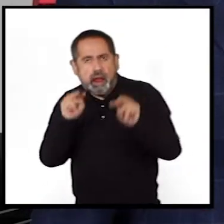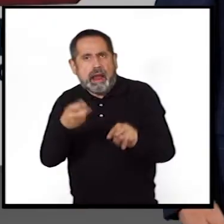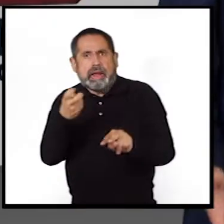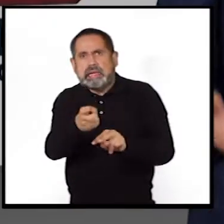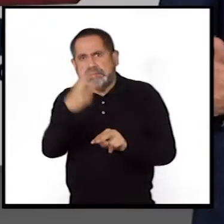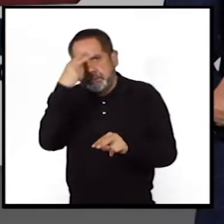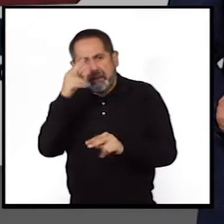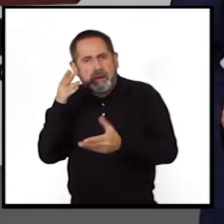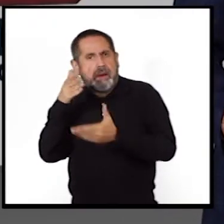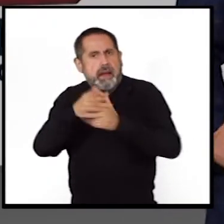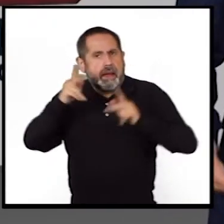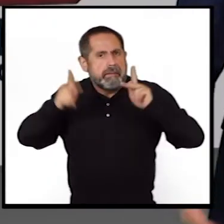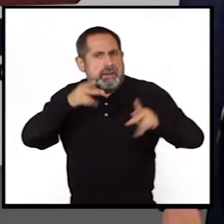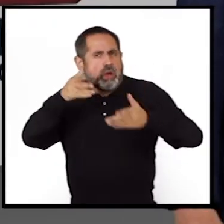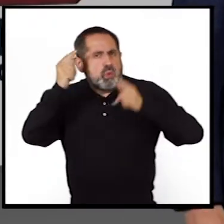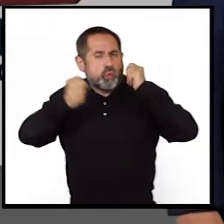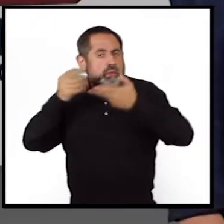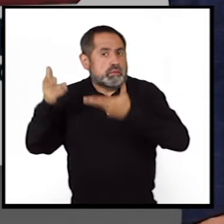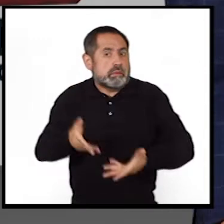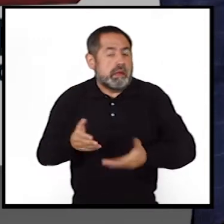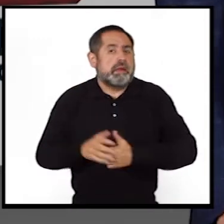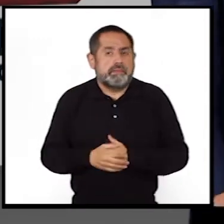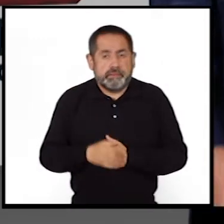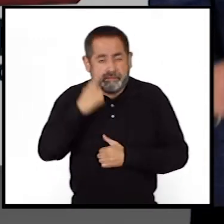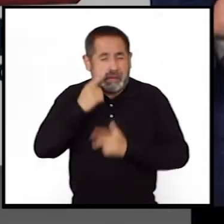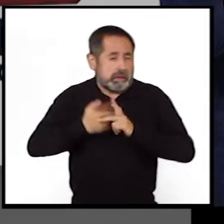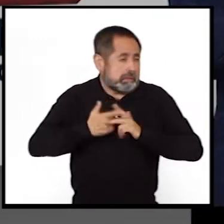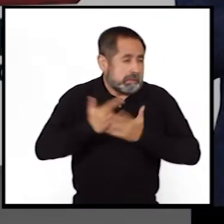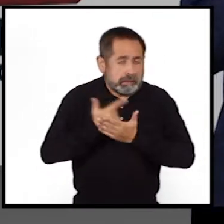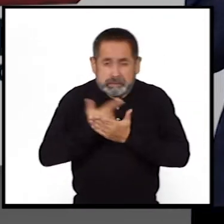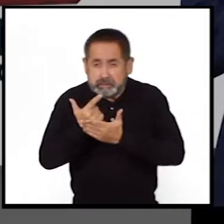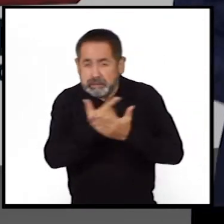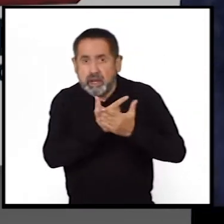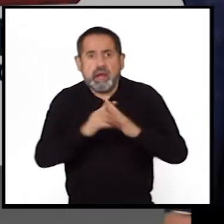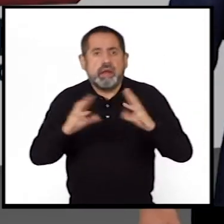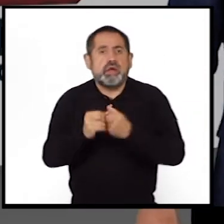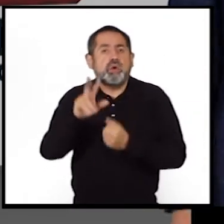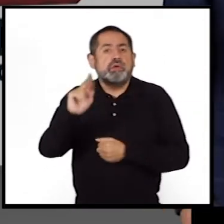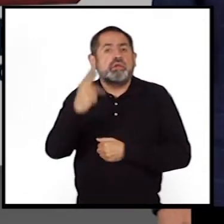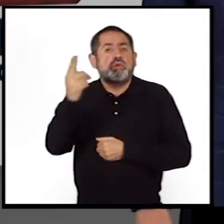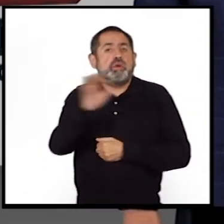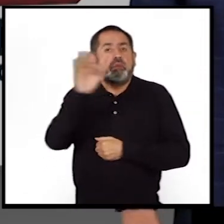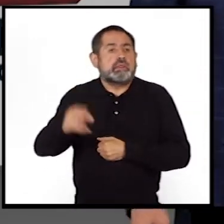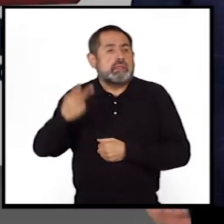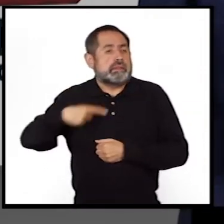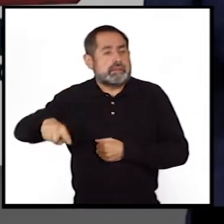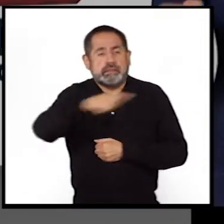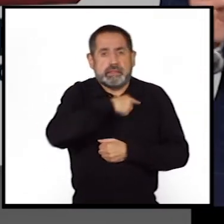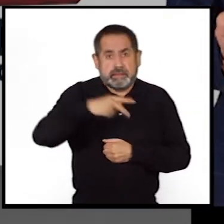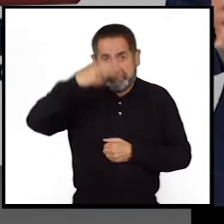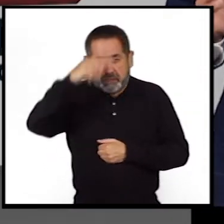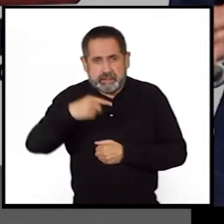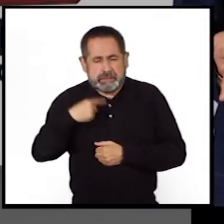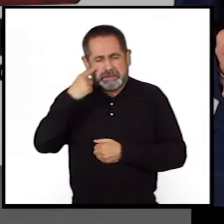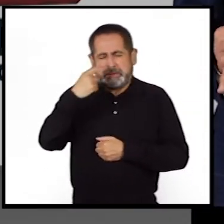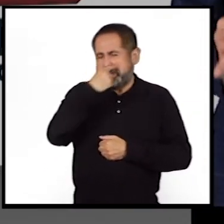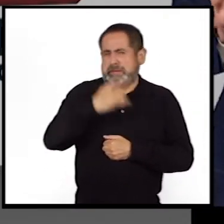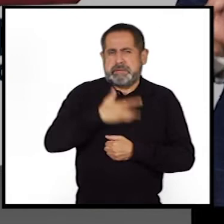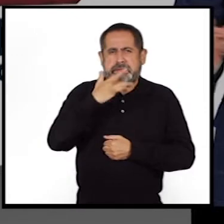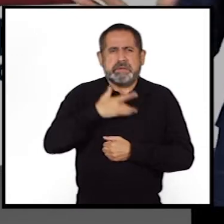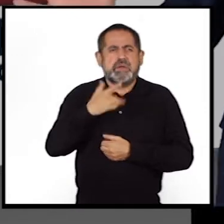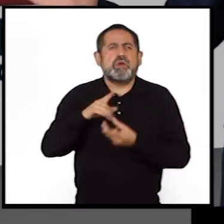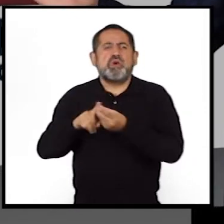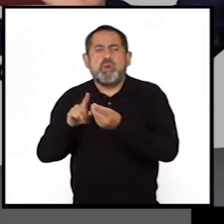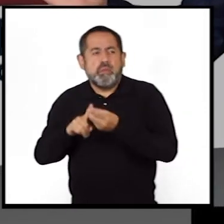mundo. De acuerdo con las encuestas publicadas, el 81% de los viajeros mexicanos preferirán